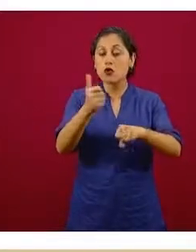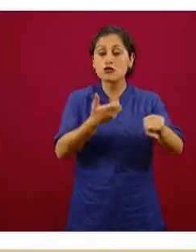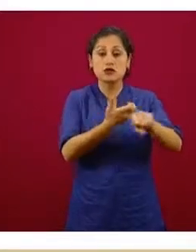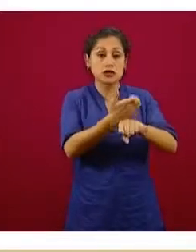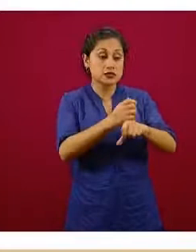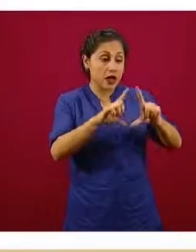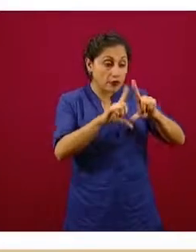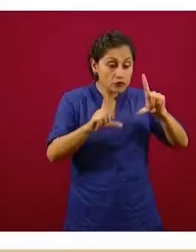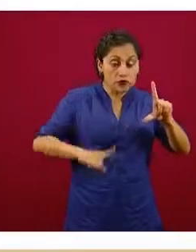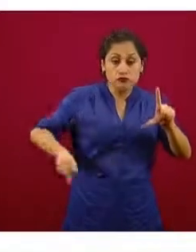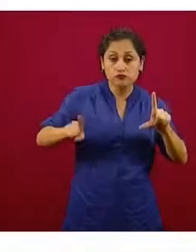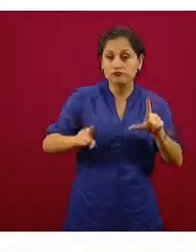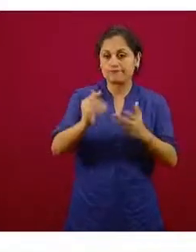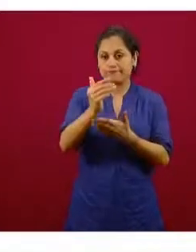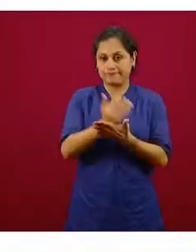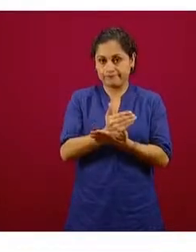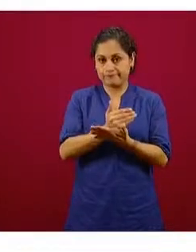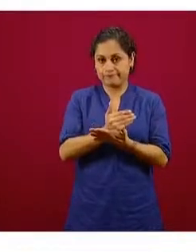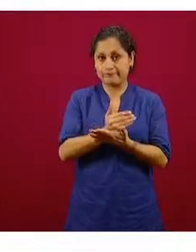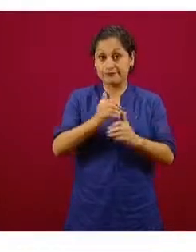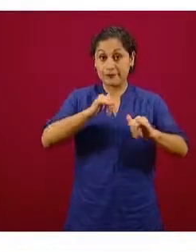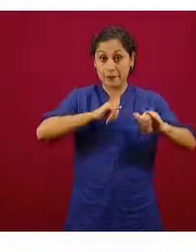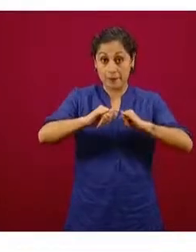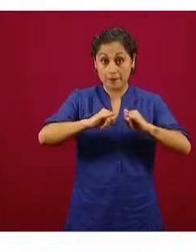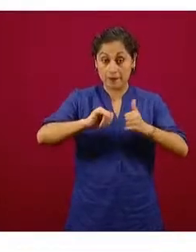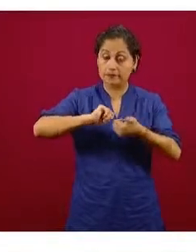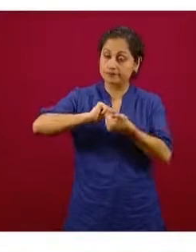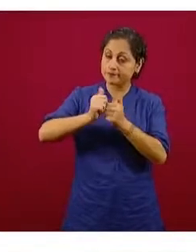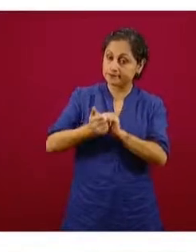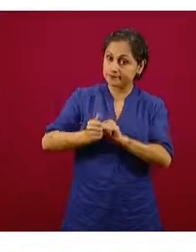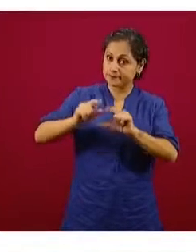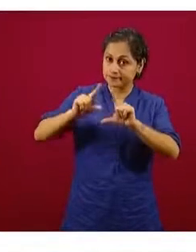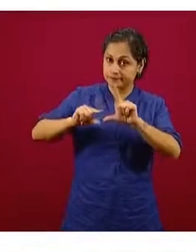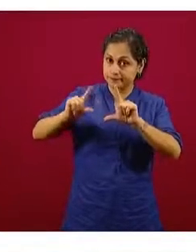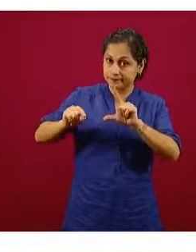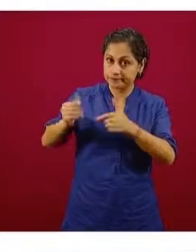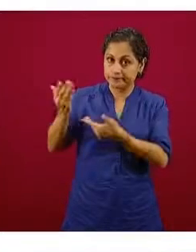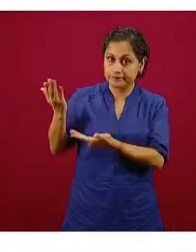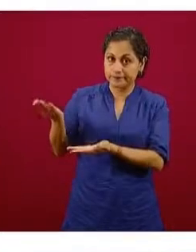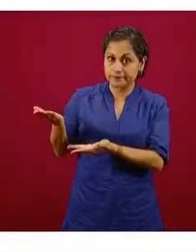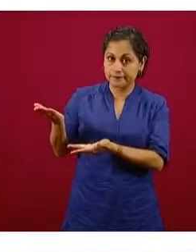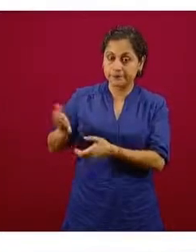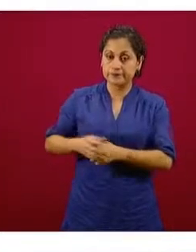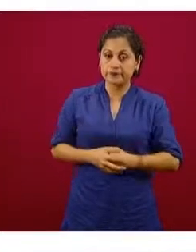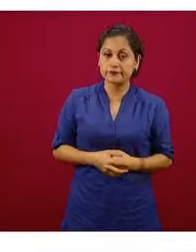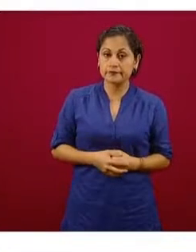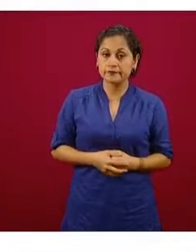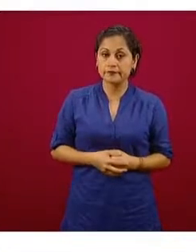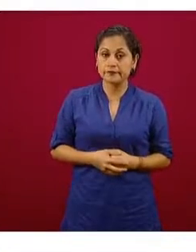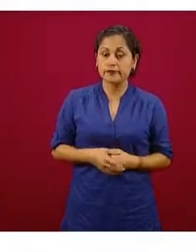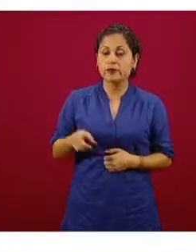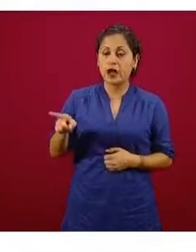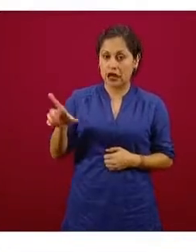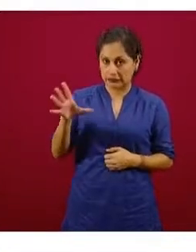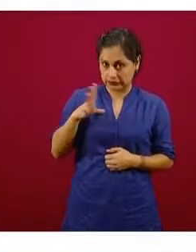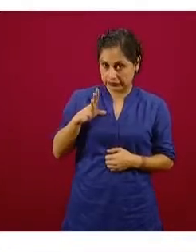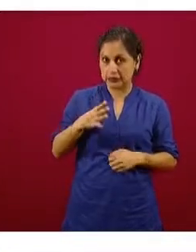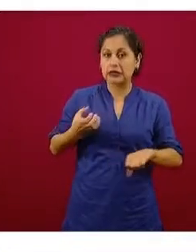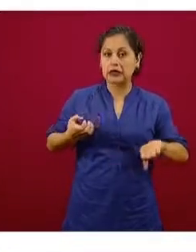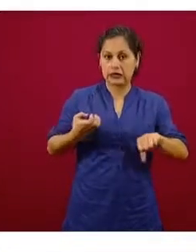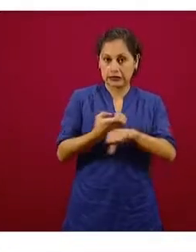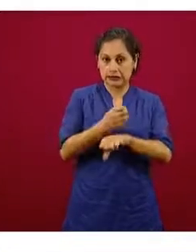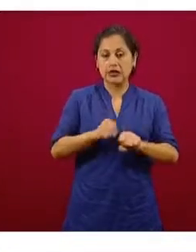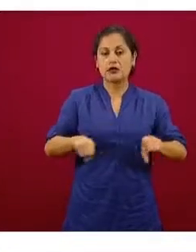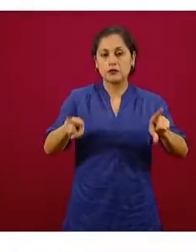siguiente diapositiva veremos esta misma información en orden descendente y ahí podemos encontrar estas 2 entidades federativas seguidas con